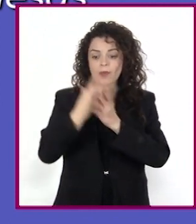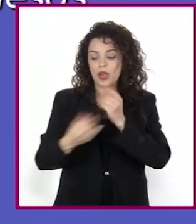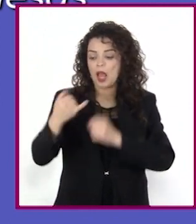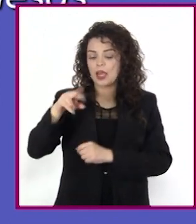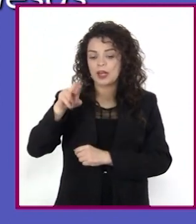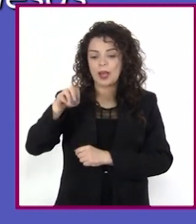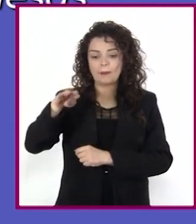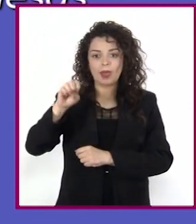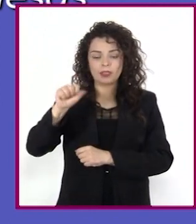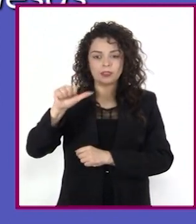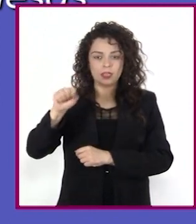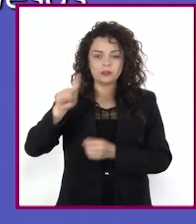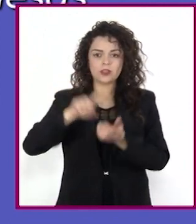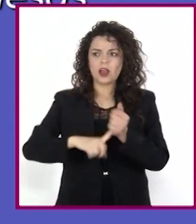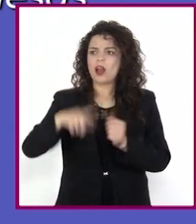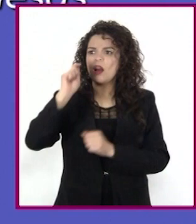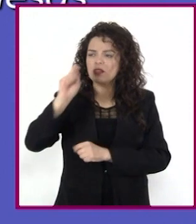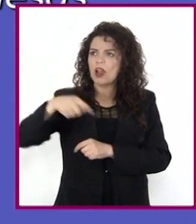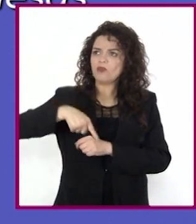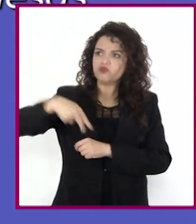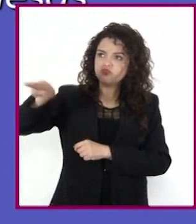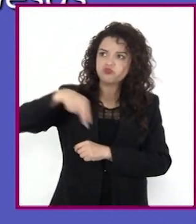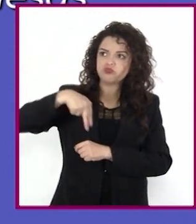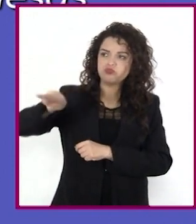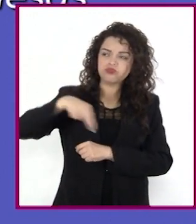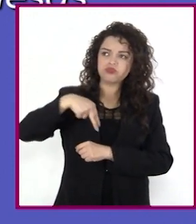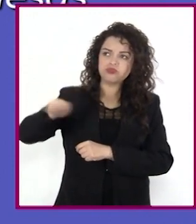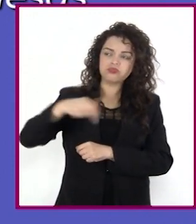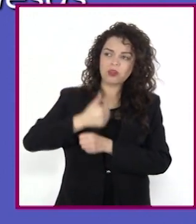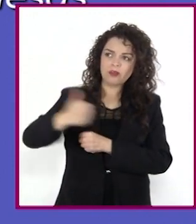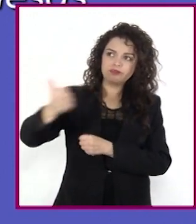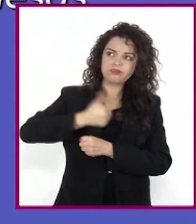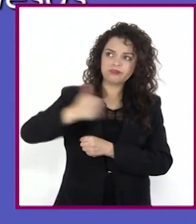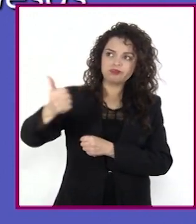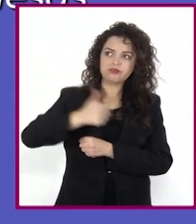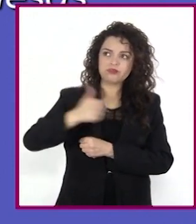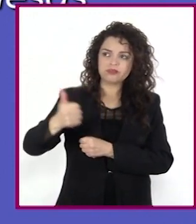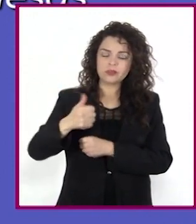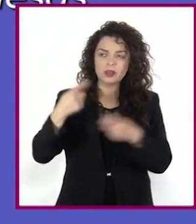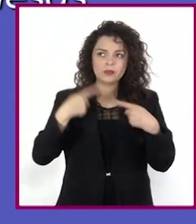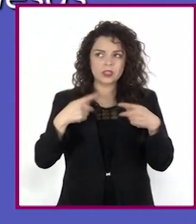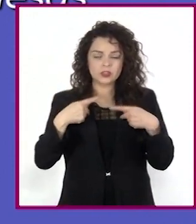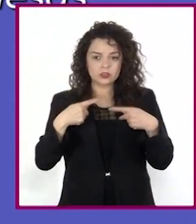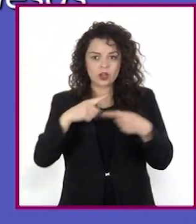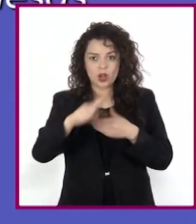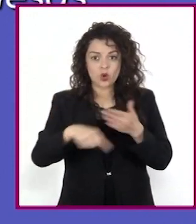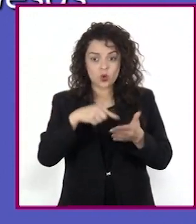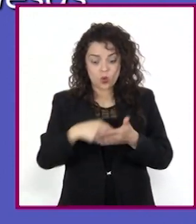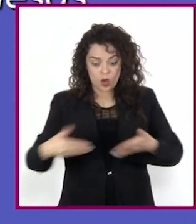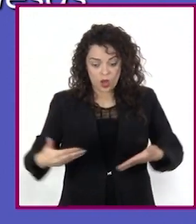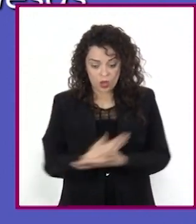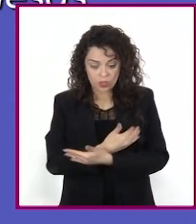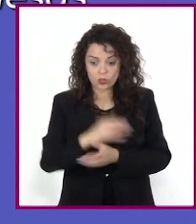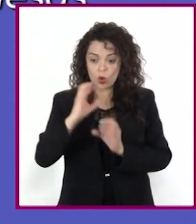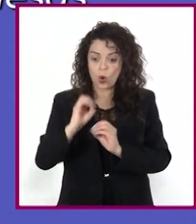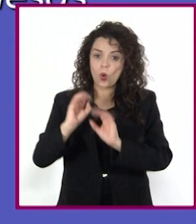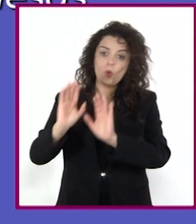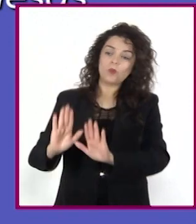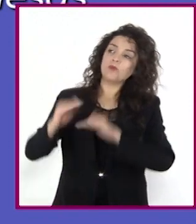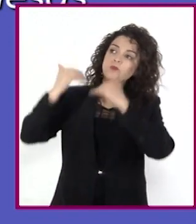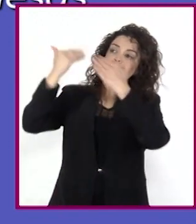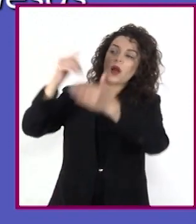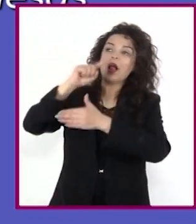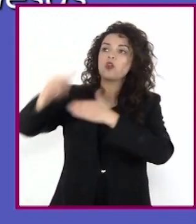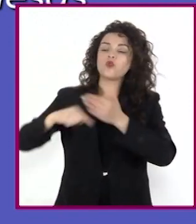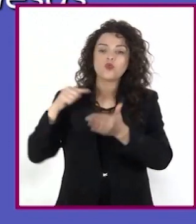refiere al desplazamiento con traslado de residencia de los individuos de un lugar de origen a un lugar de destino o llegada, e implica